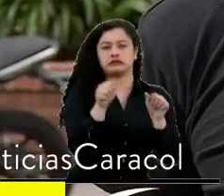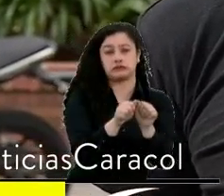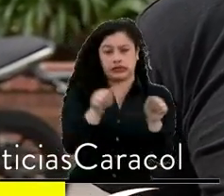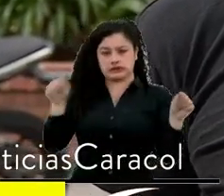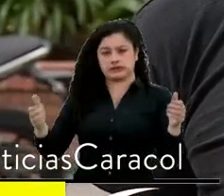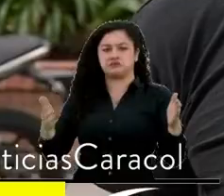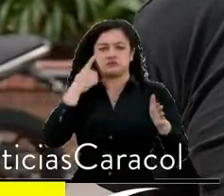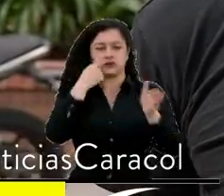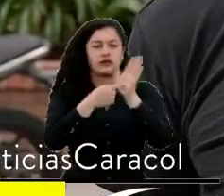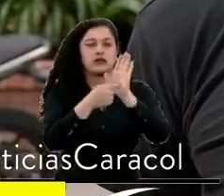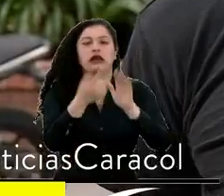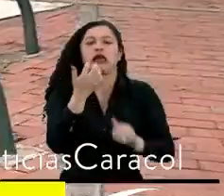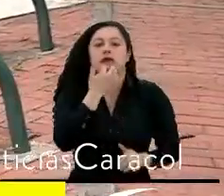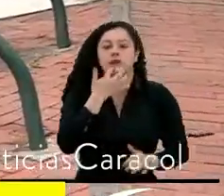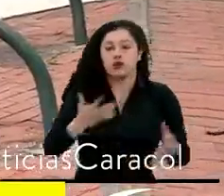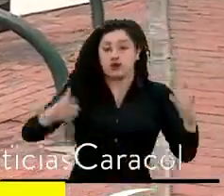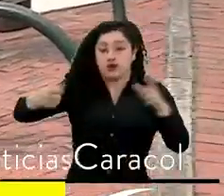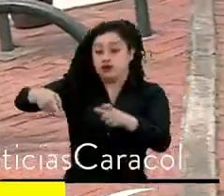ejemplo, que tiene